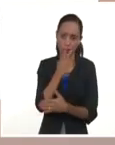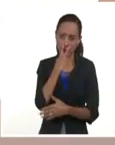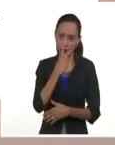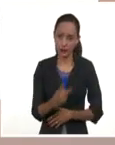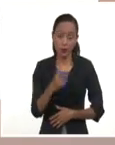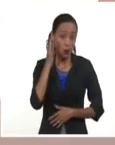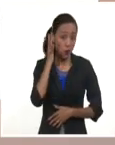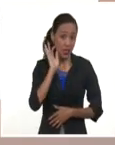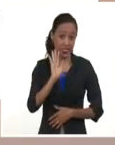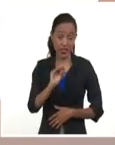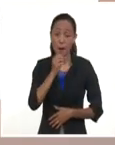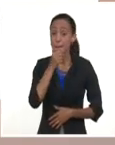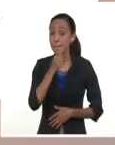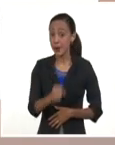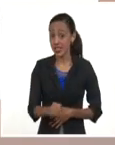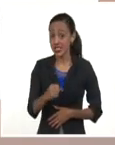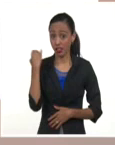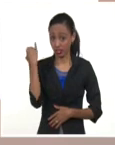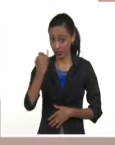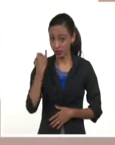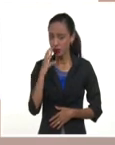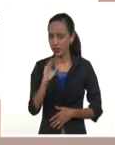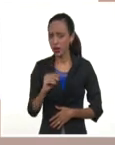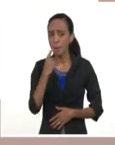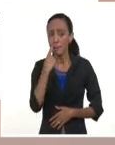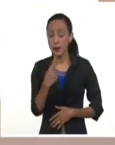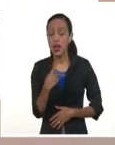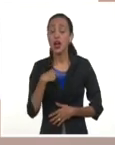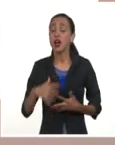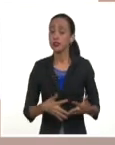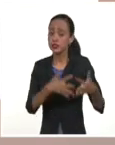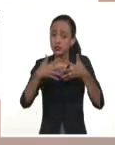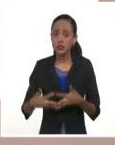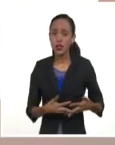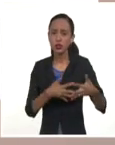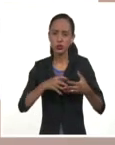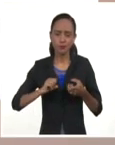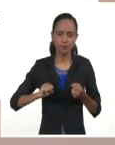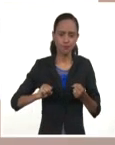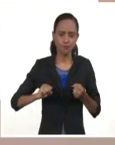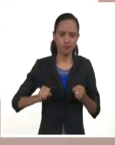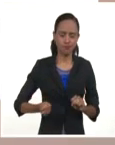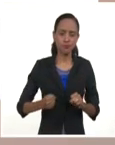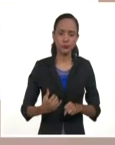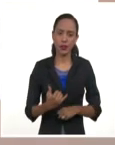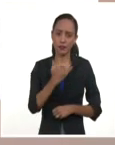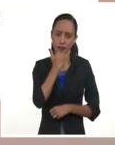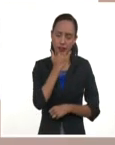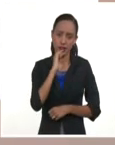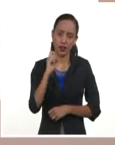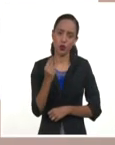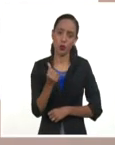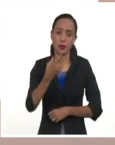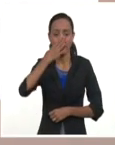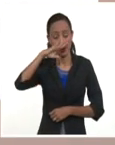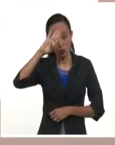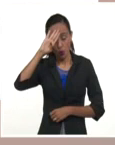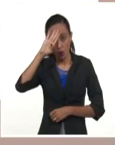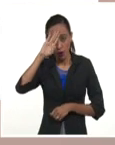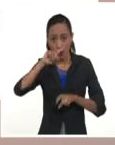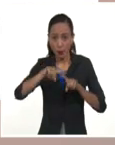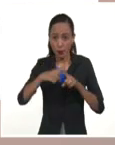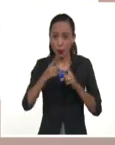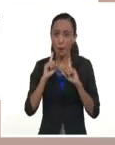Vidal dijo a la prensa extranjera que Estados Unidos impone máxima presión en el orden económico contra nuestro país. Se trata de